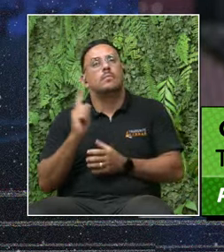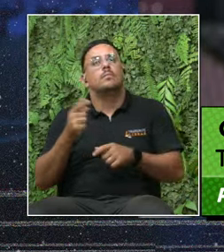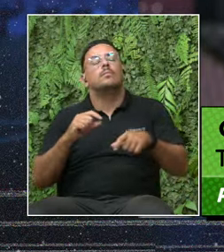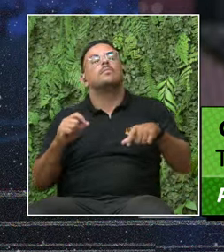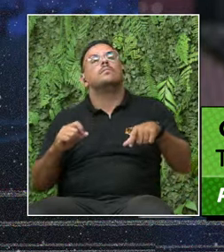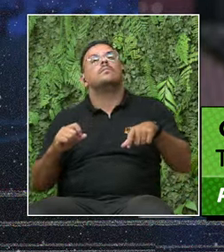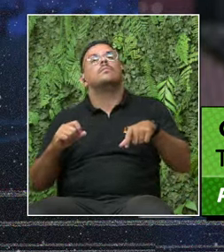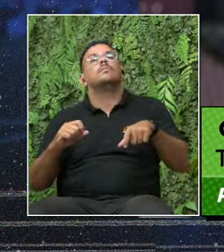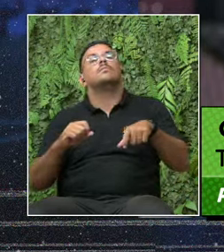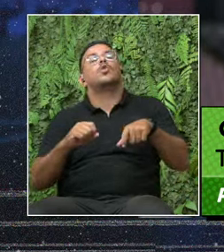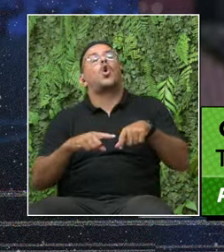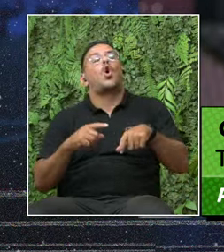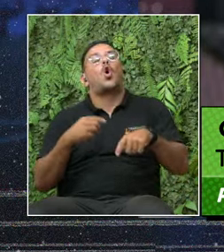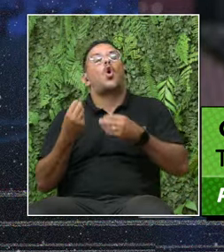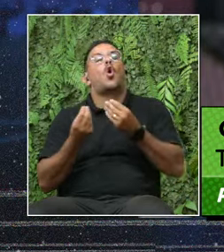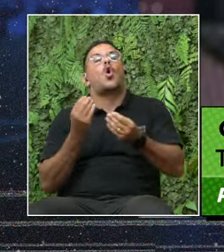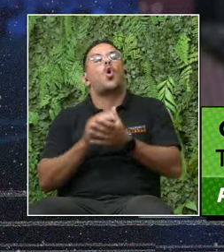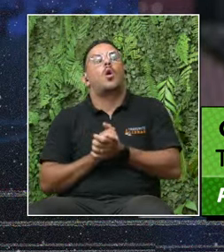goib